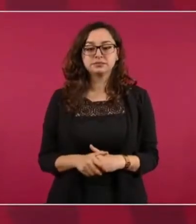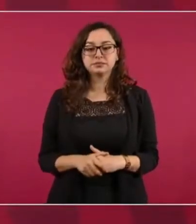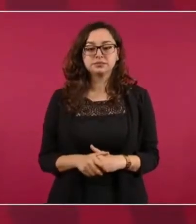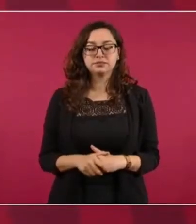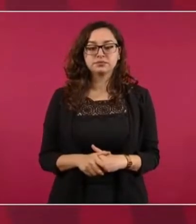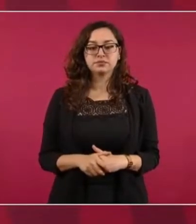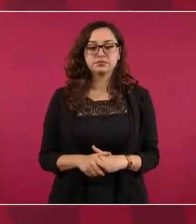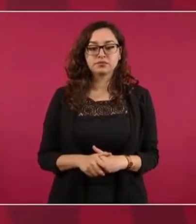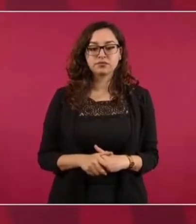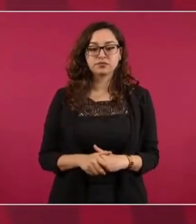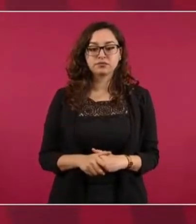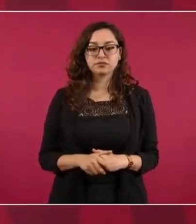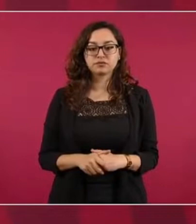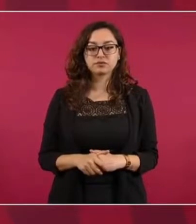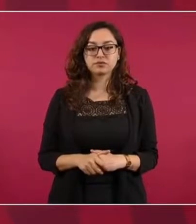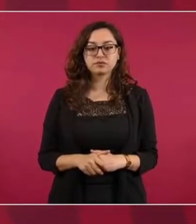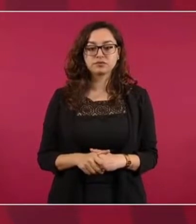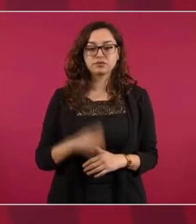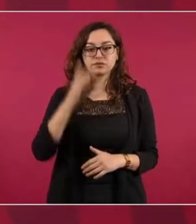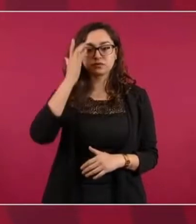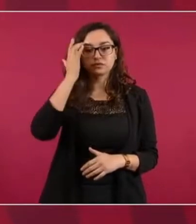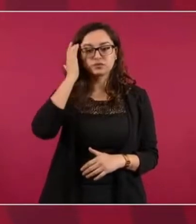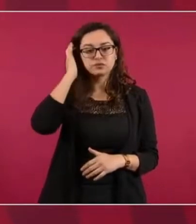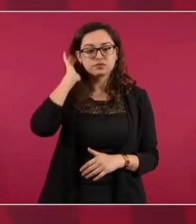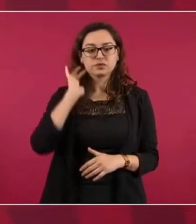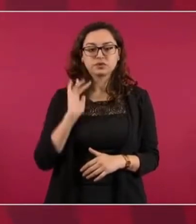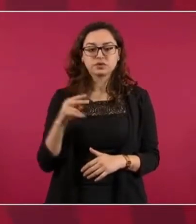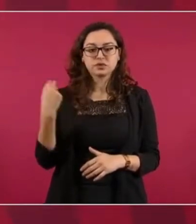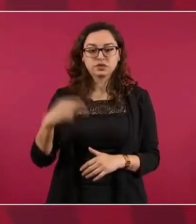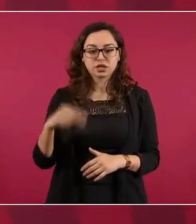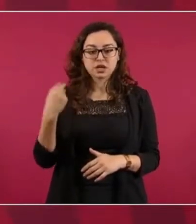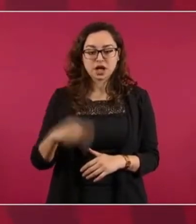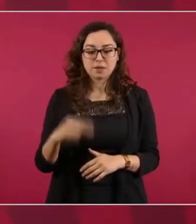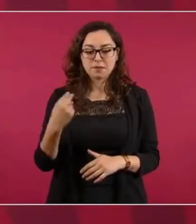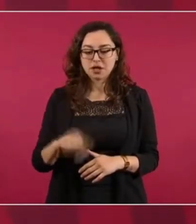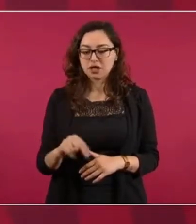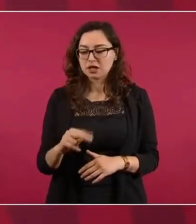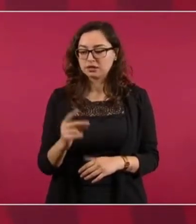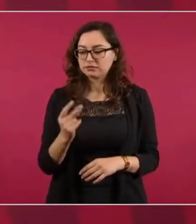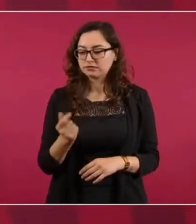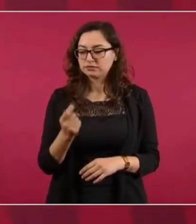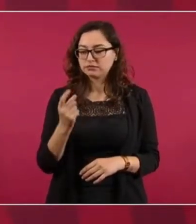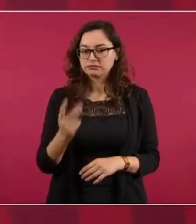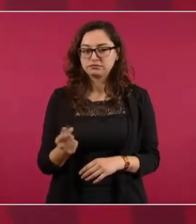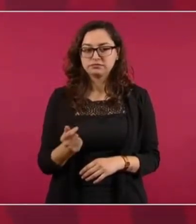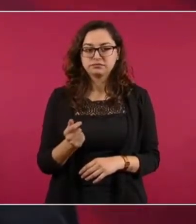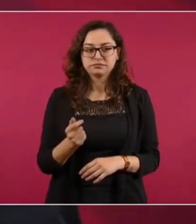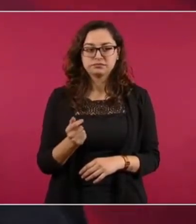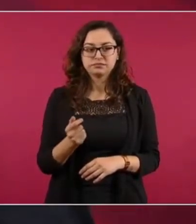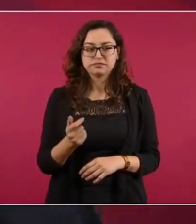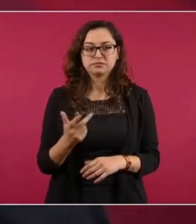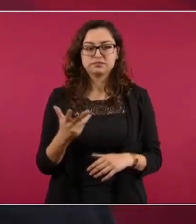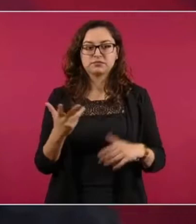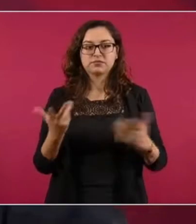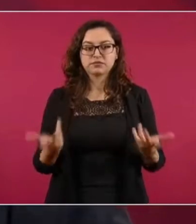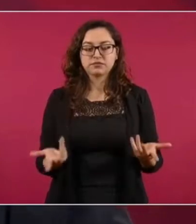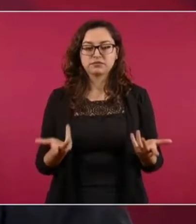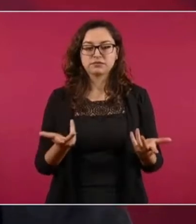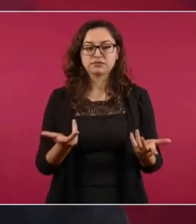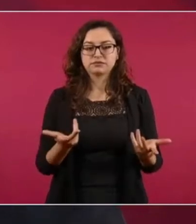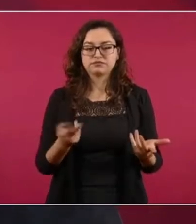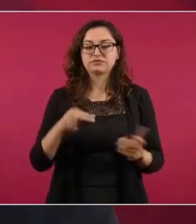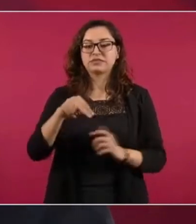creo que les llaman los que están en contra del neocomunismo,